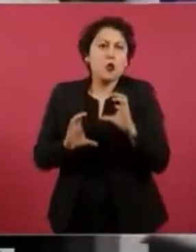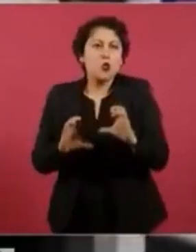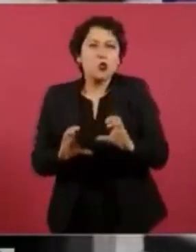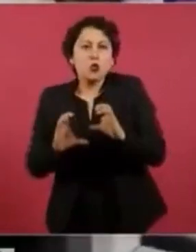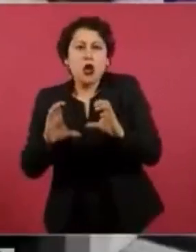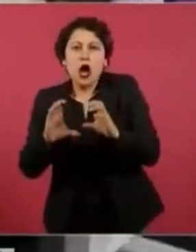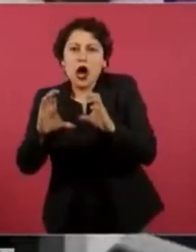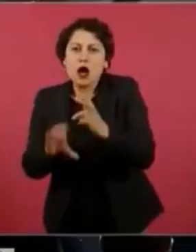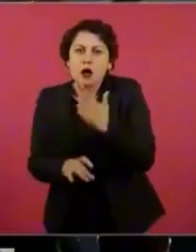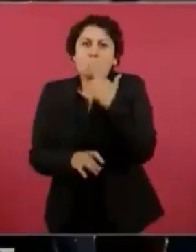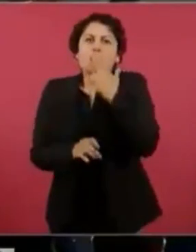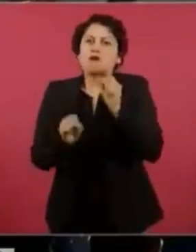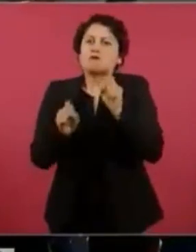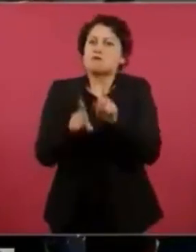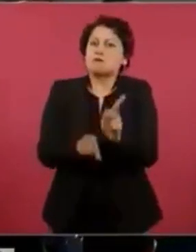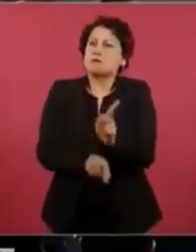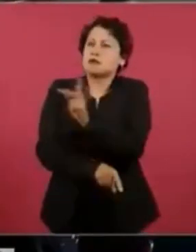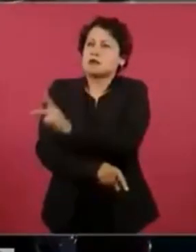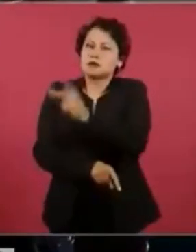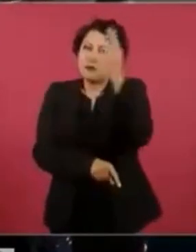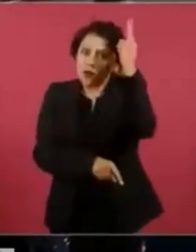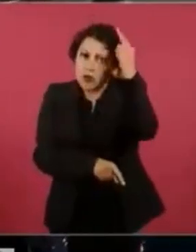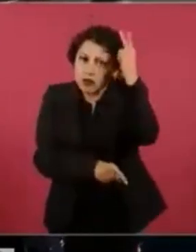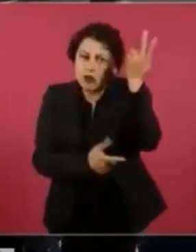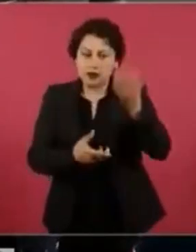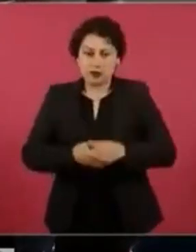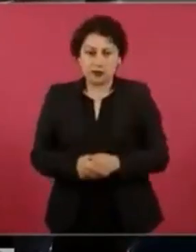cierto, lo mismo que Porfirio Díaz Estos no